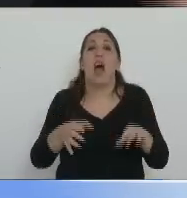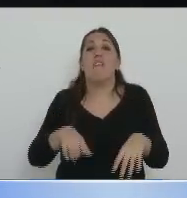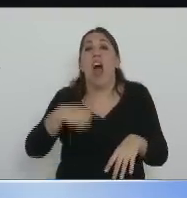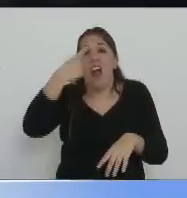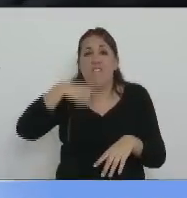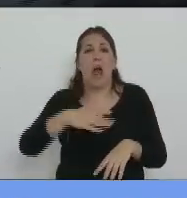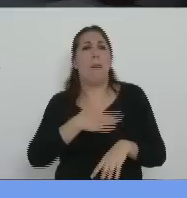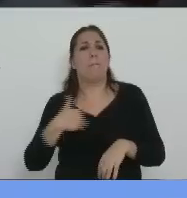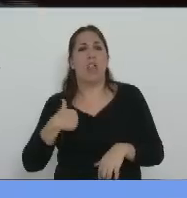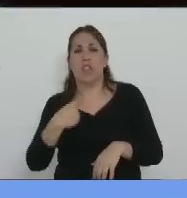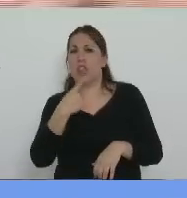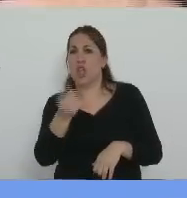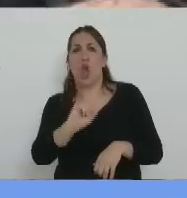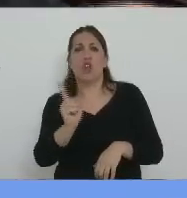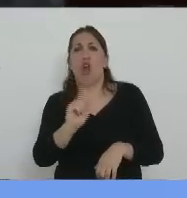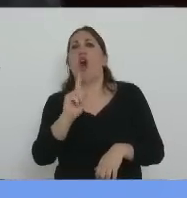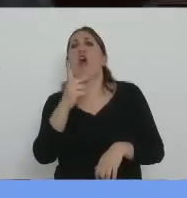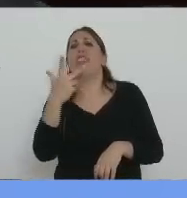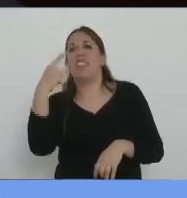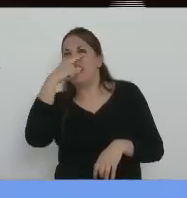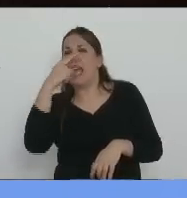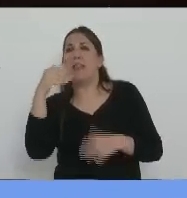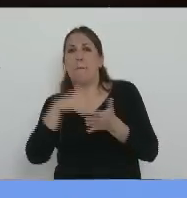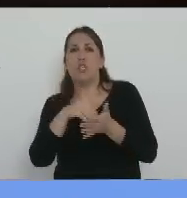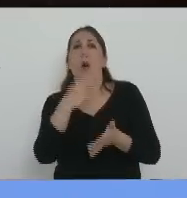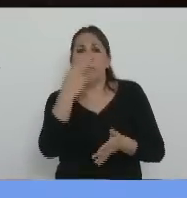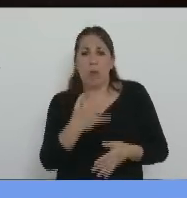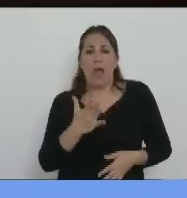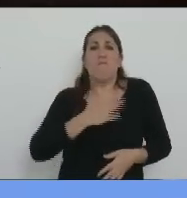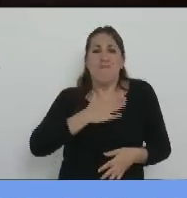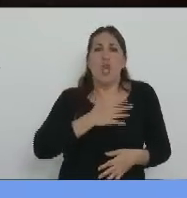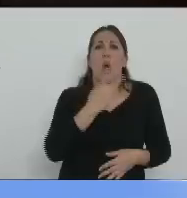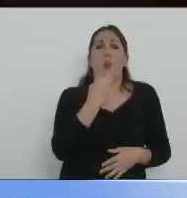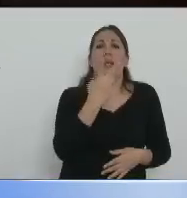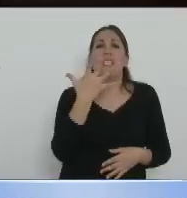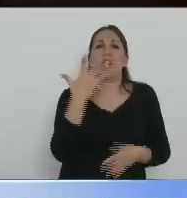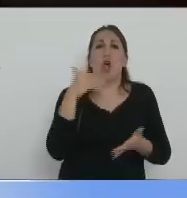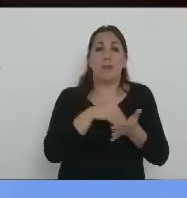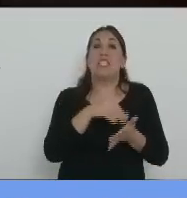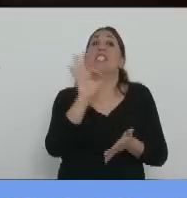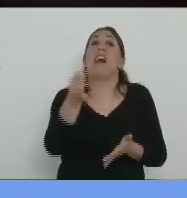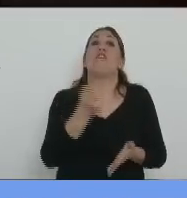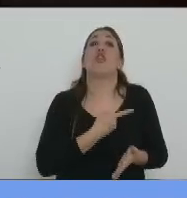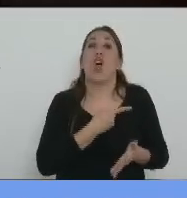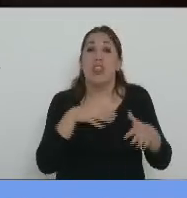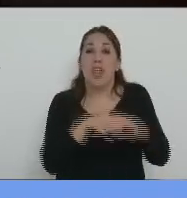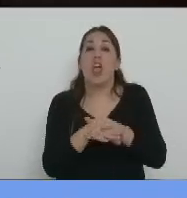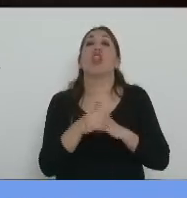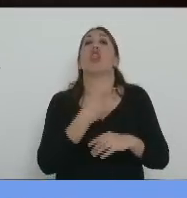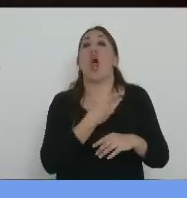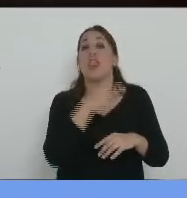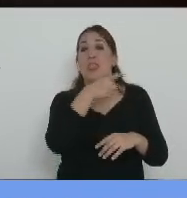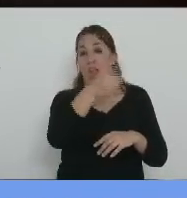dijo no de esos 37 millones 25 millones gran mío bueno saben dónde está eso eso está en la corte